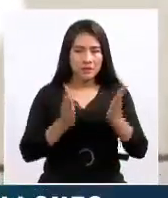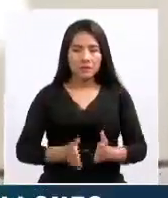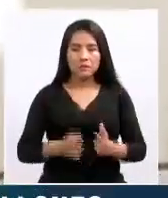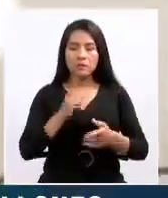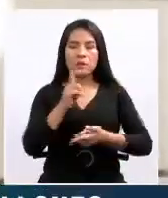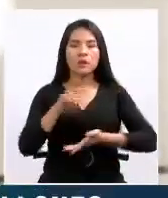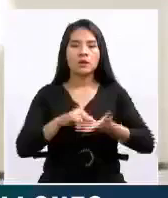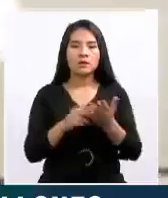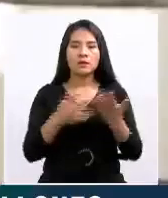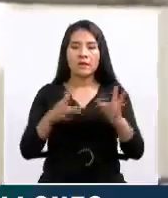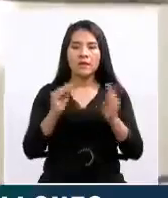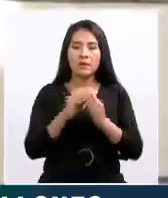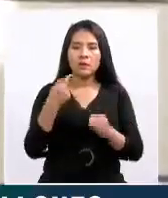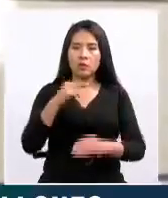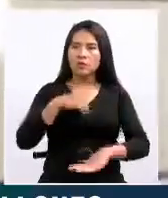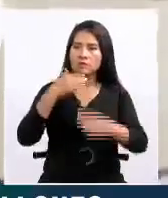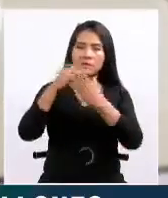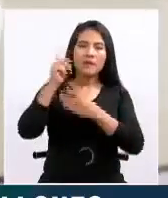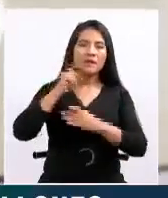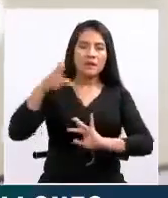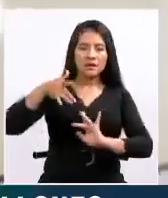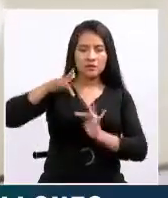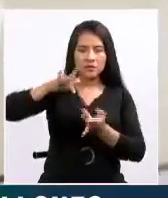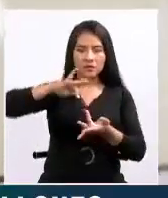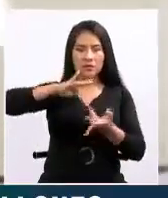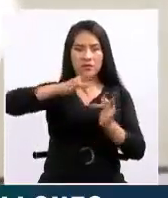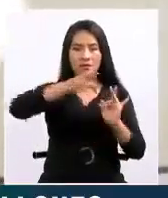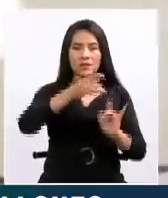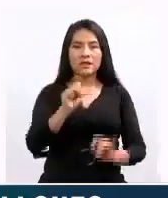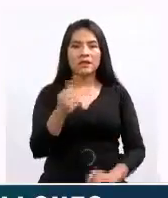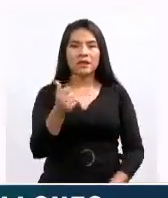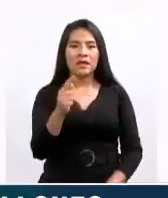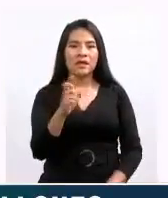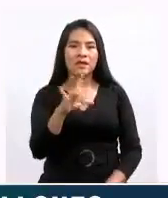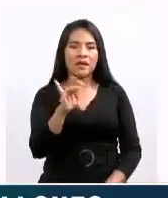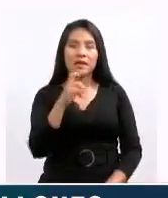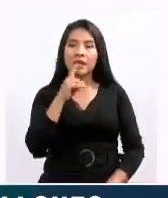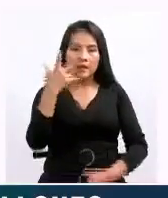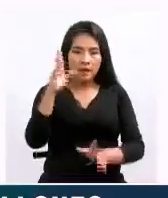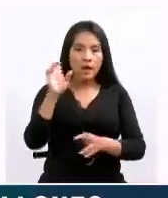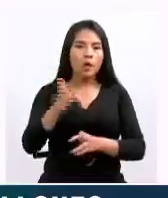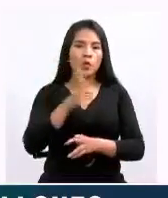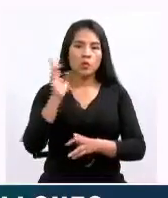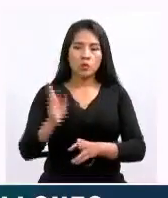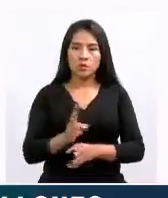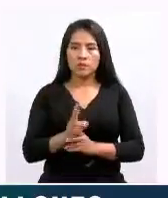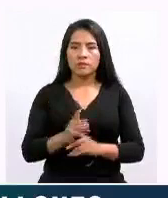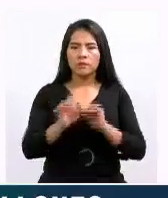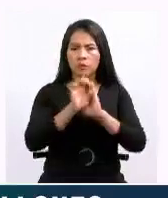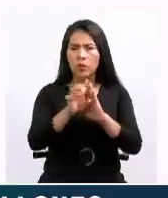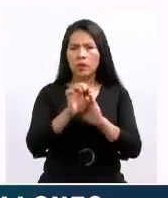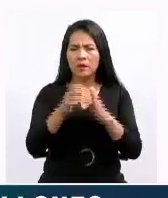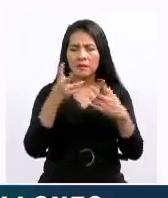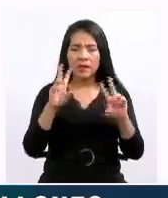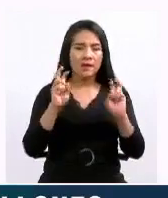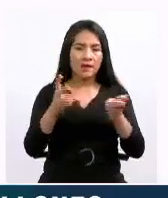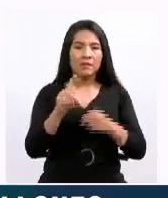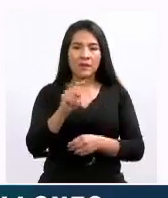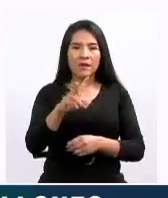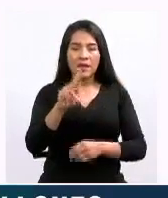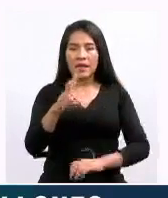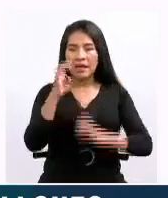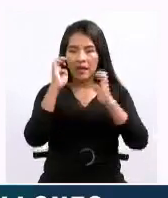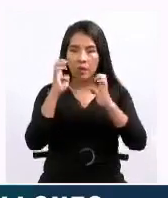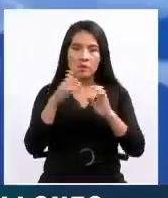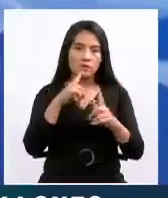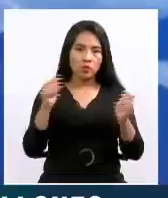que el satélite se está usando mucho más que antes. La teledetección, una de las nuevas funciones, por ejemplo, es una forma de